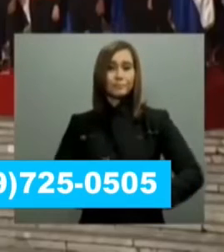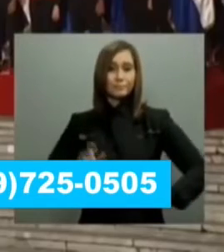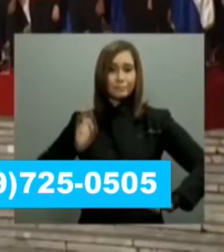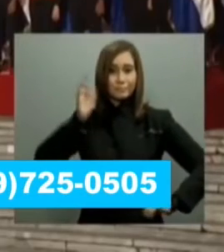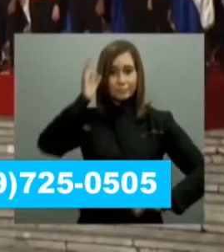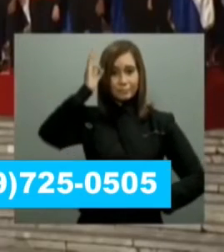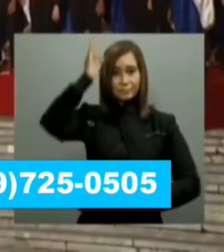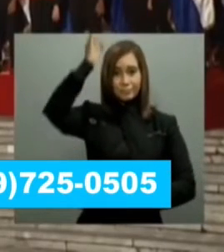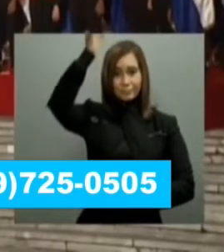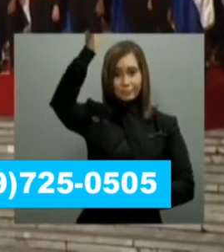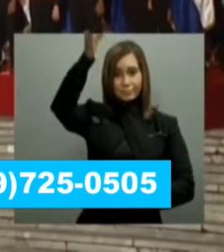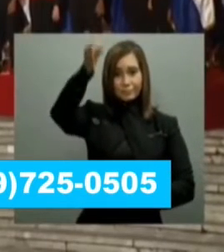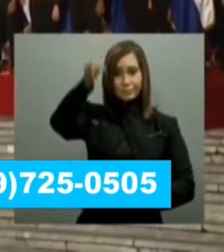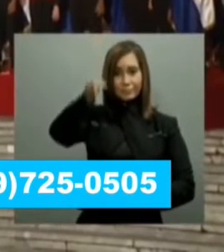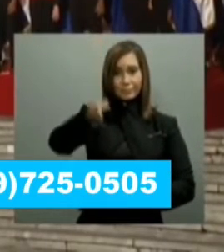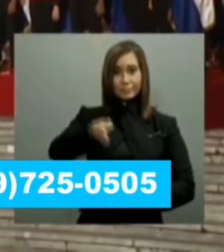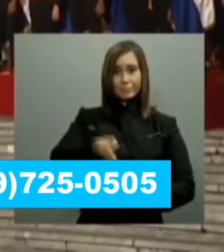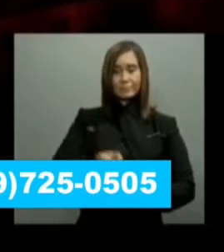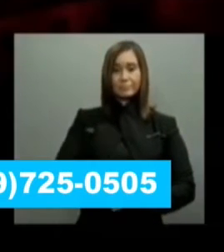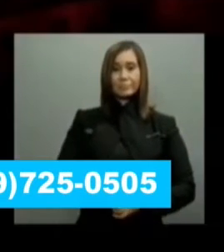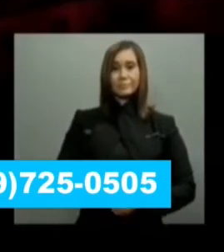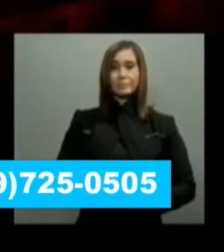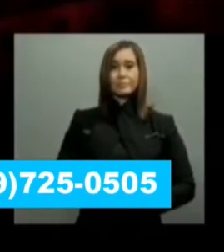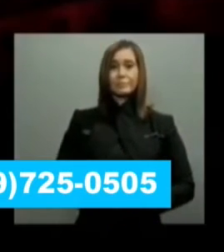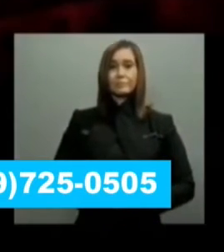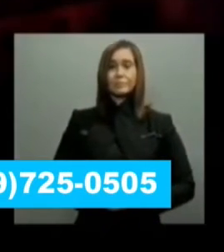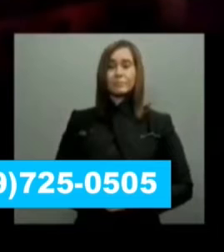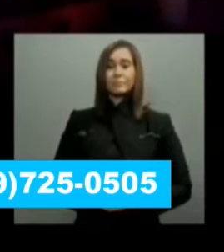desesperarse porque si fuera por arte de magia